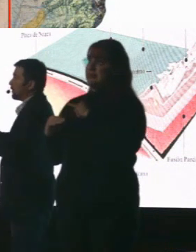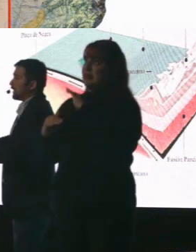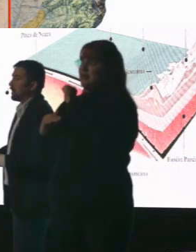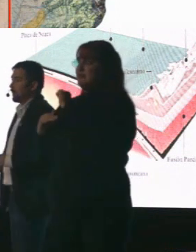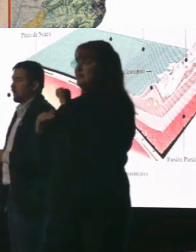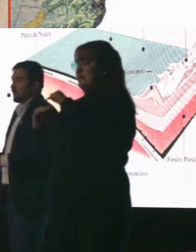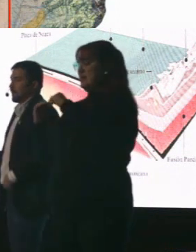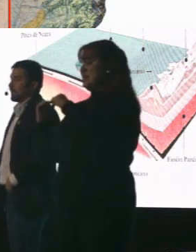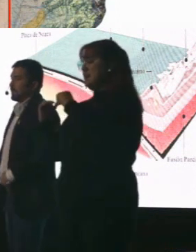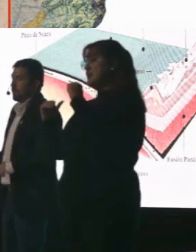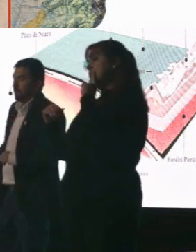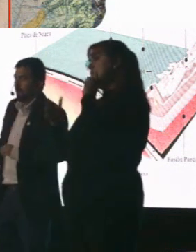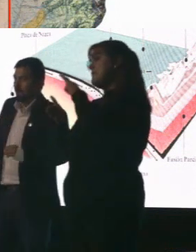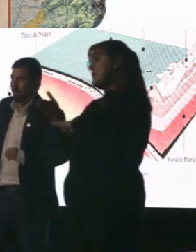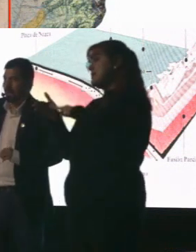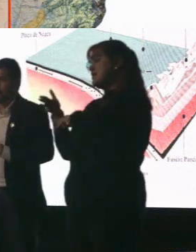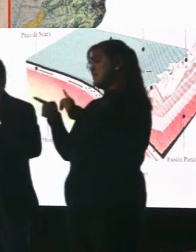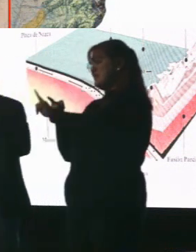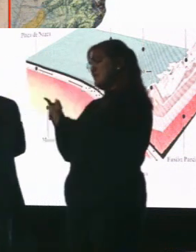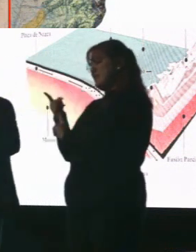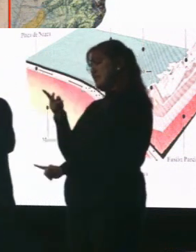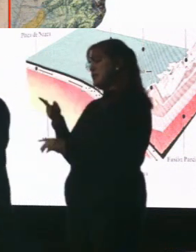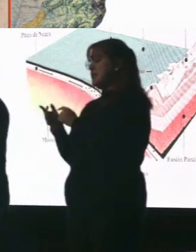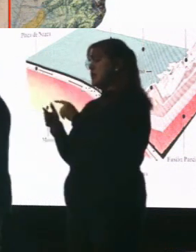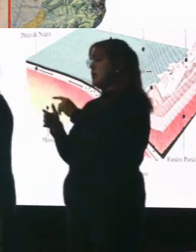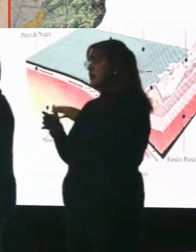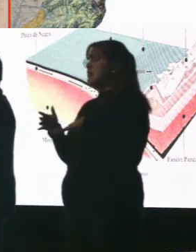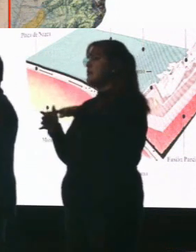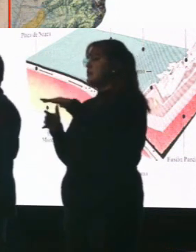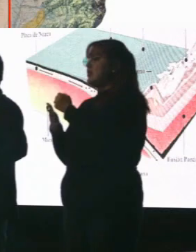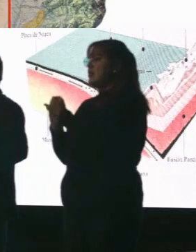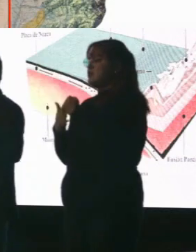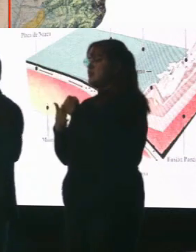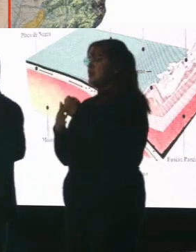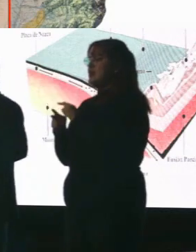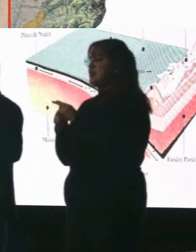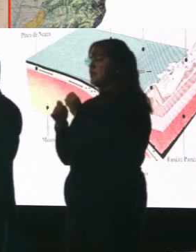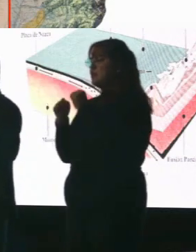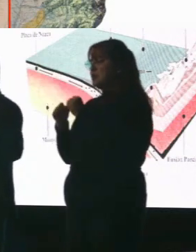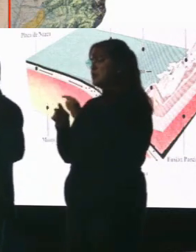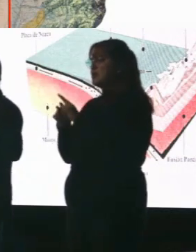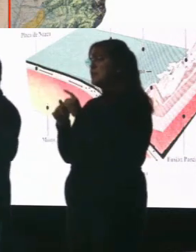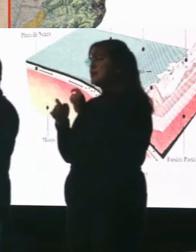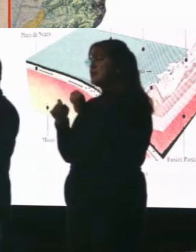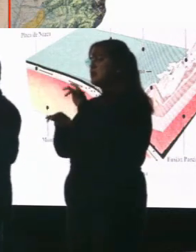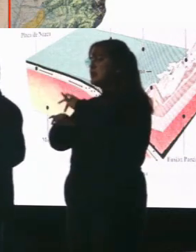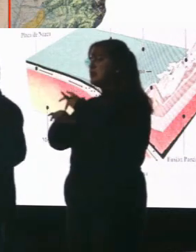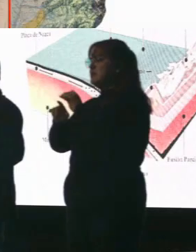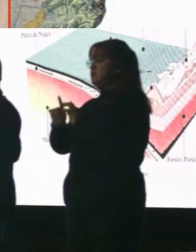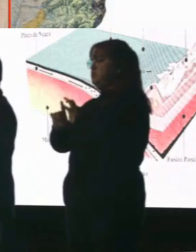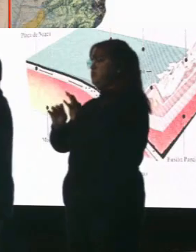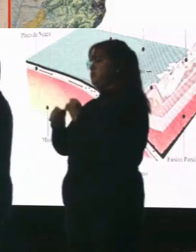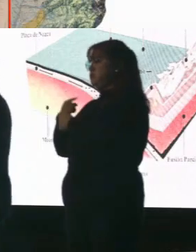de material genera en el manto un proceso de fundición. Entonces se genera una fusión